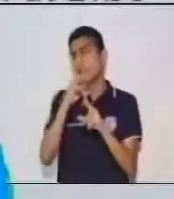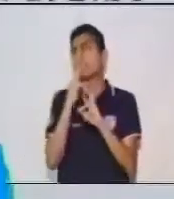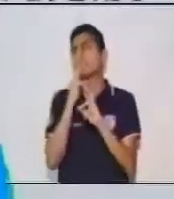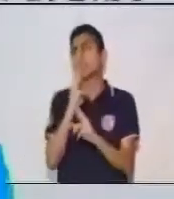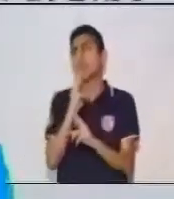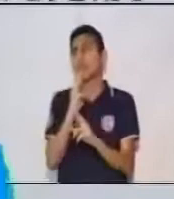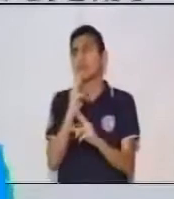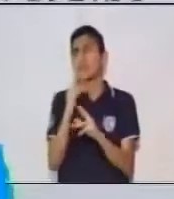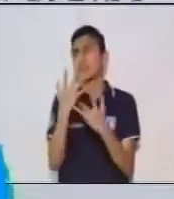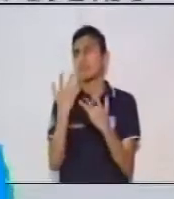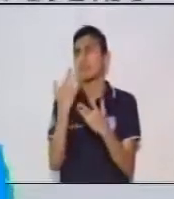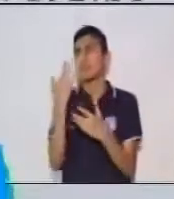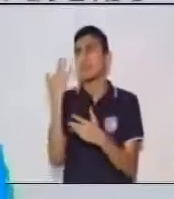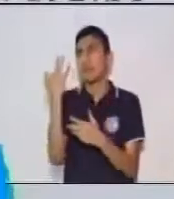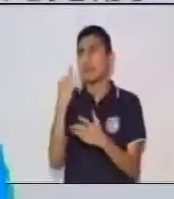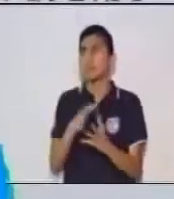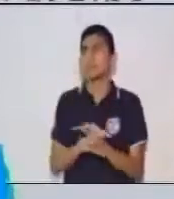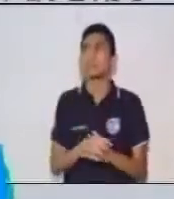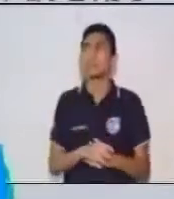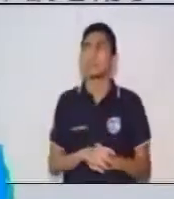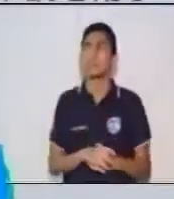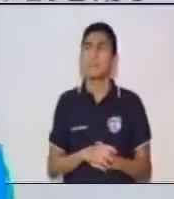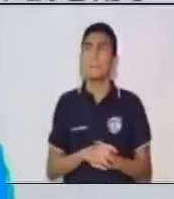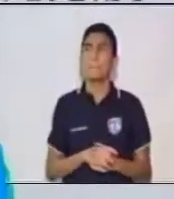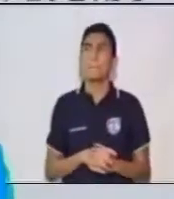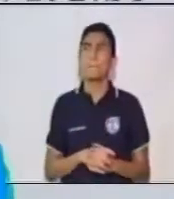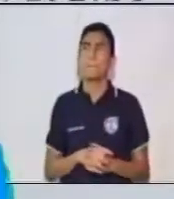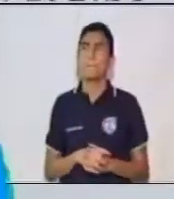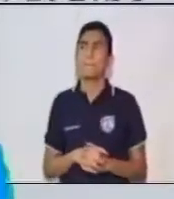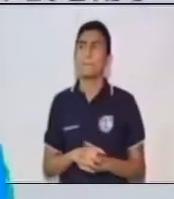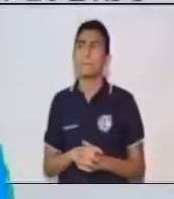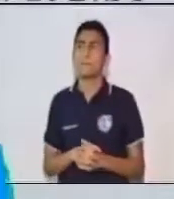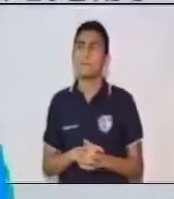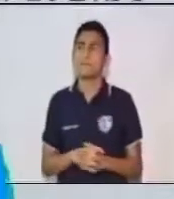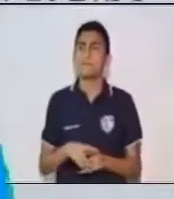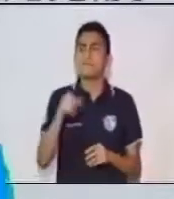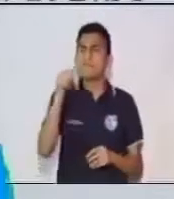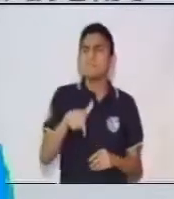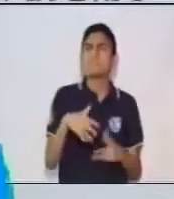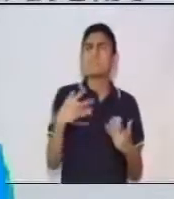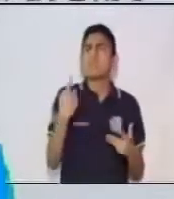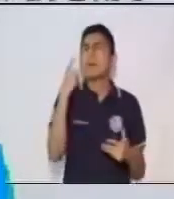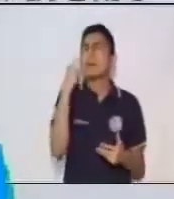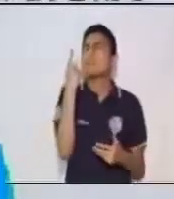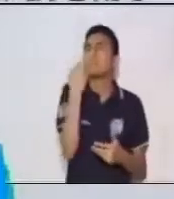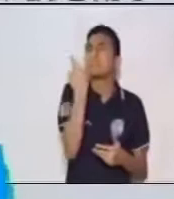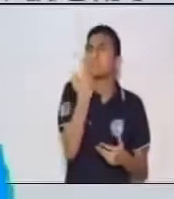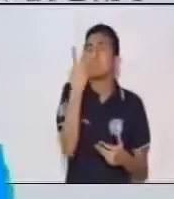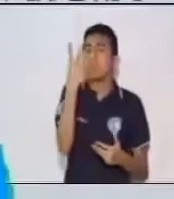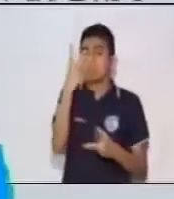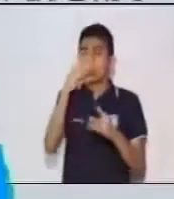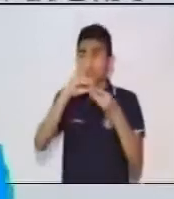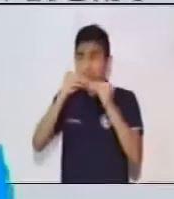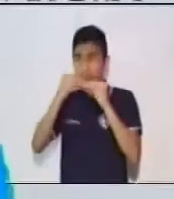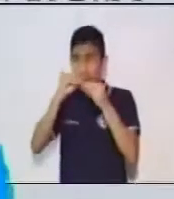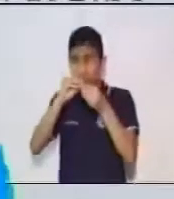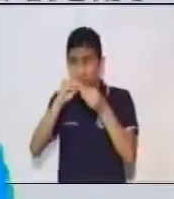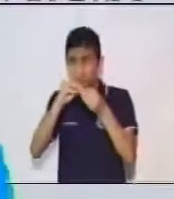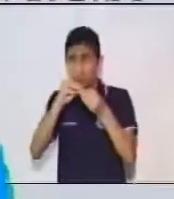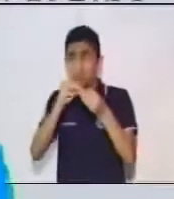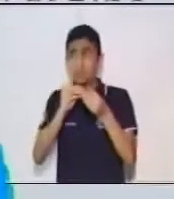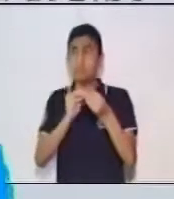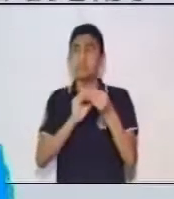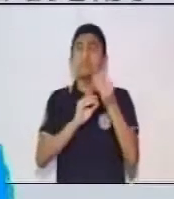dar 3, este valor. Entonces estamos buscando dos números que multiplicados nos